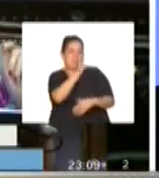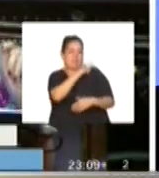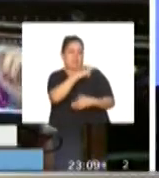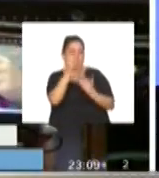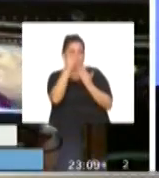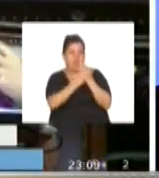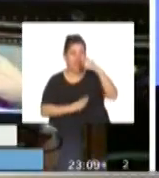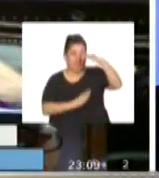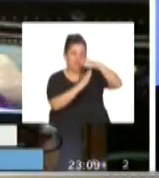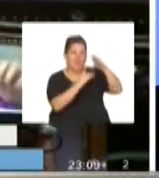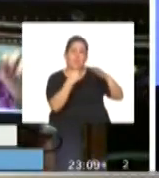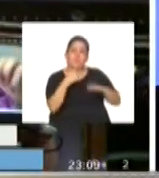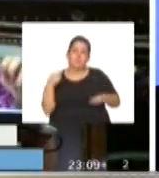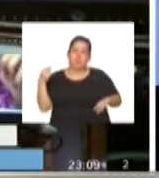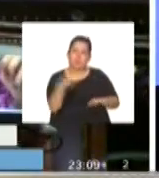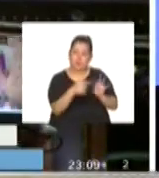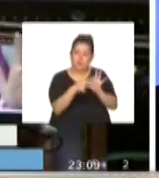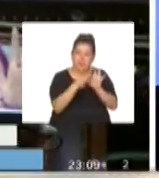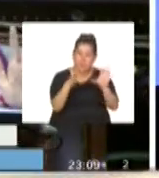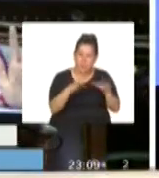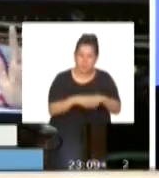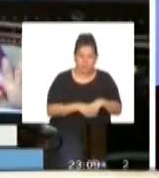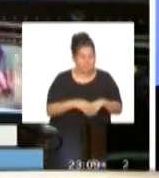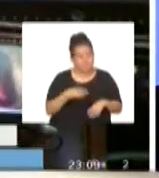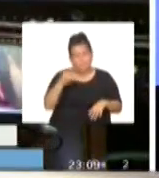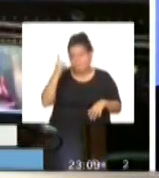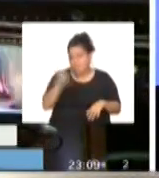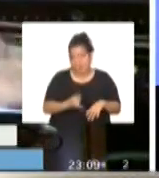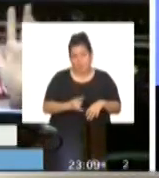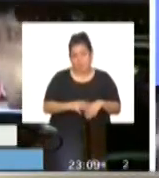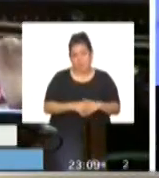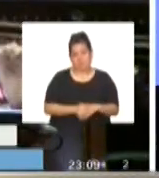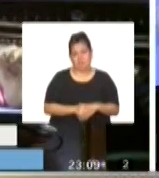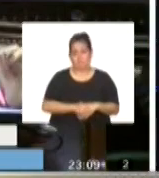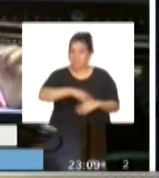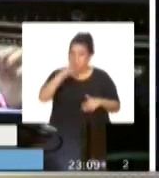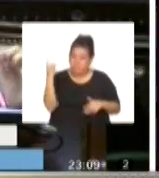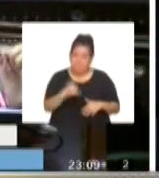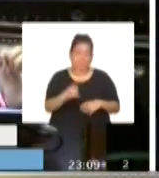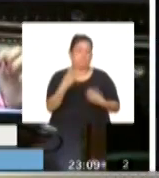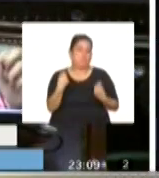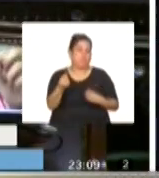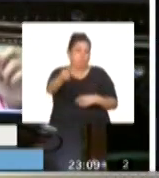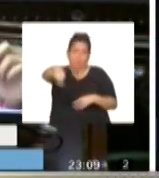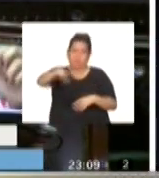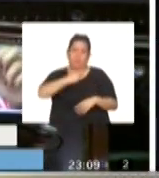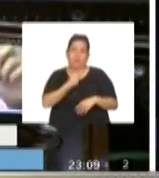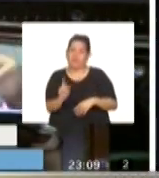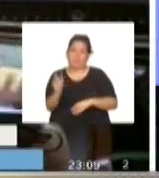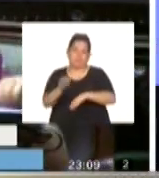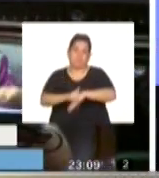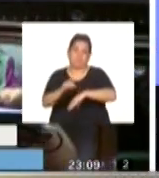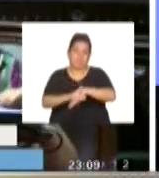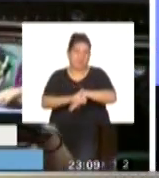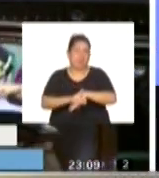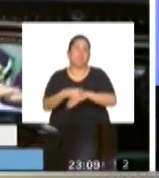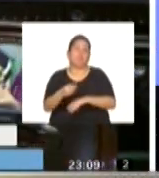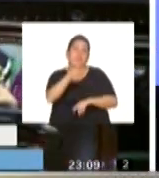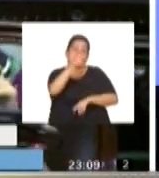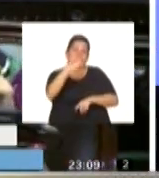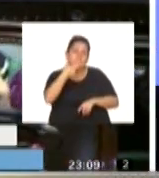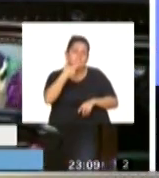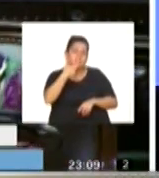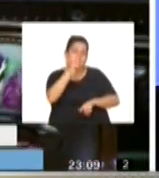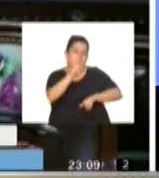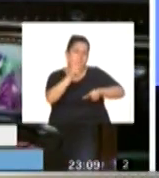no te da mayoría. ¿Entendés? Porque esto no es así, no es tan simple. Bueno, por eso los cacerolazos. Los cacerolazos y por eso